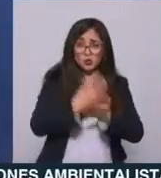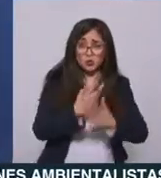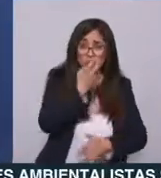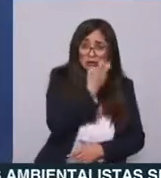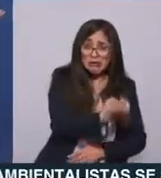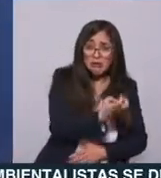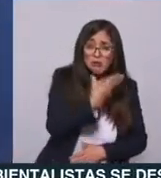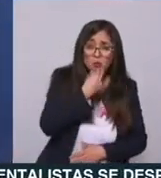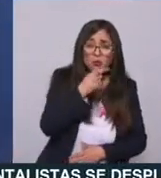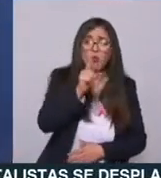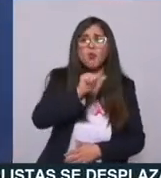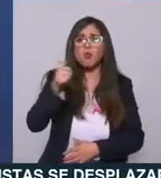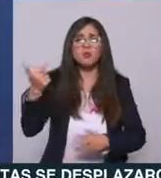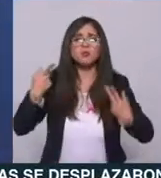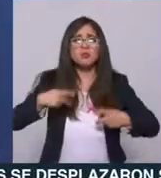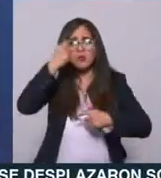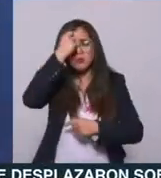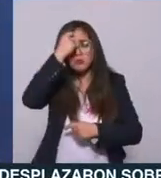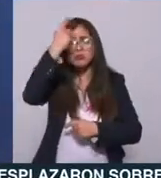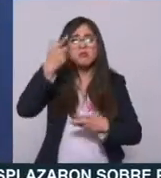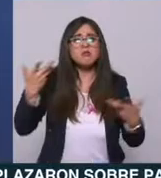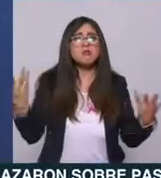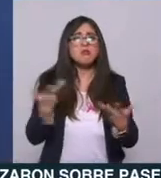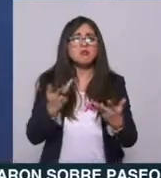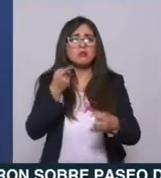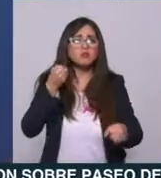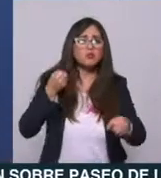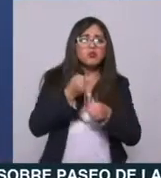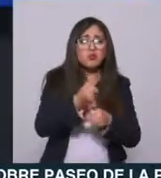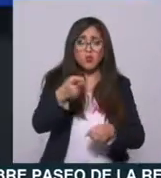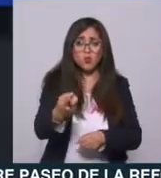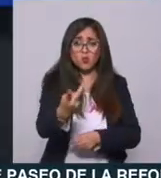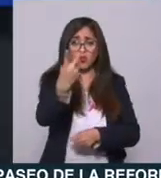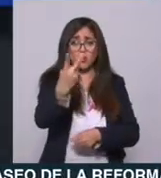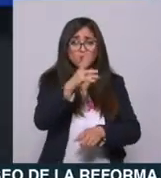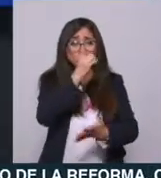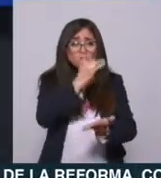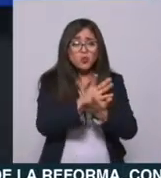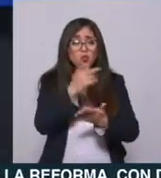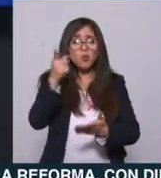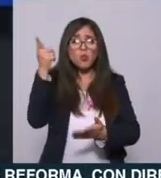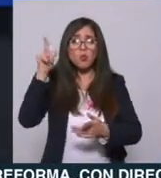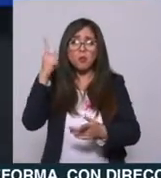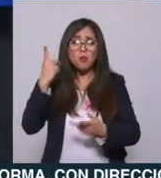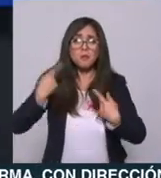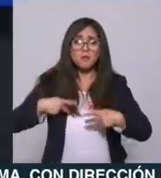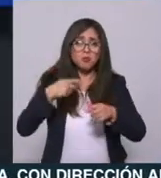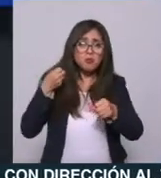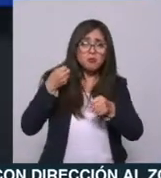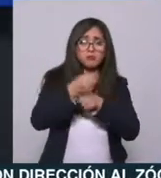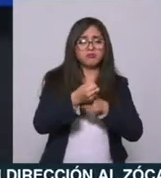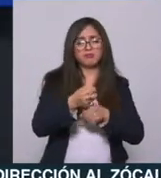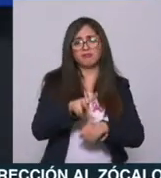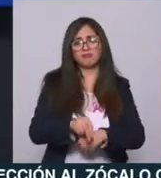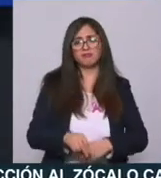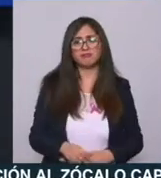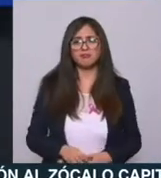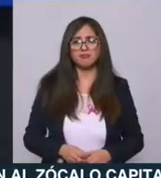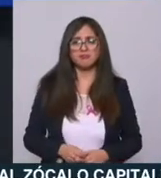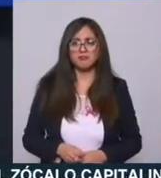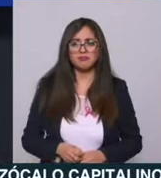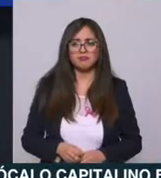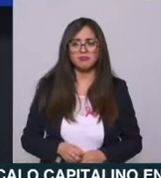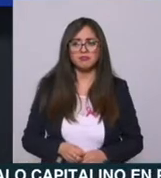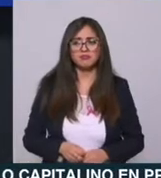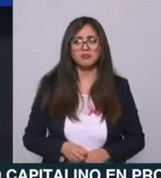algún ocurrente más pueda volver a cometer un acto y que no sean ustedes las únicas víctimas? Pues sí, ha sido como un poco difícil